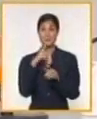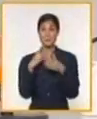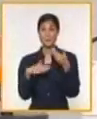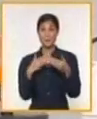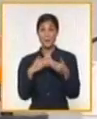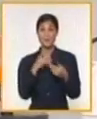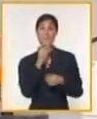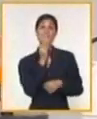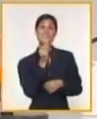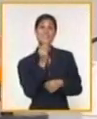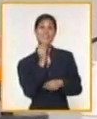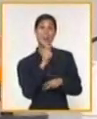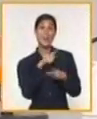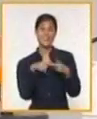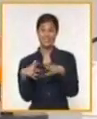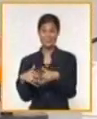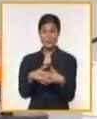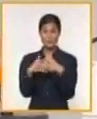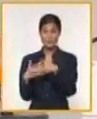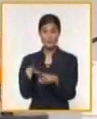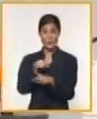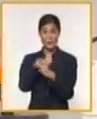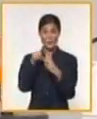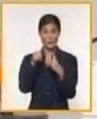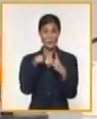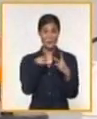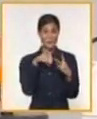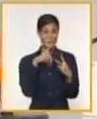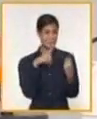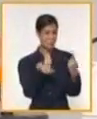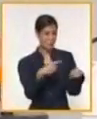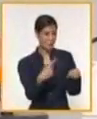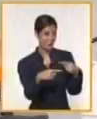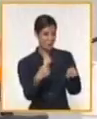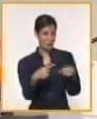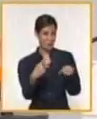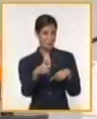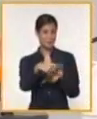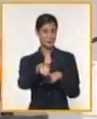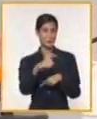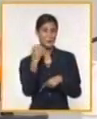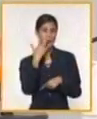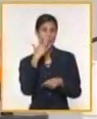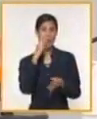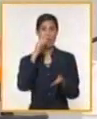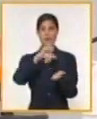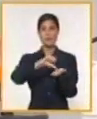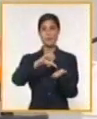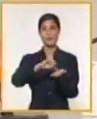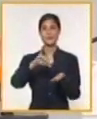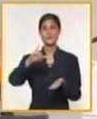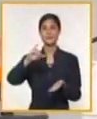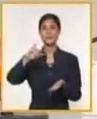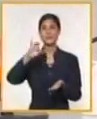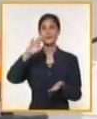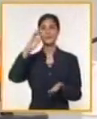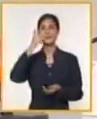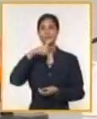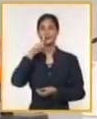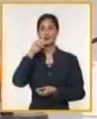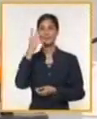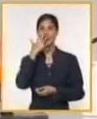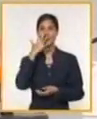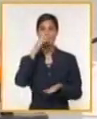a consecuencias imprevisibles con la agresión sionista contra Irán. Hago llamado urgente a la